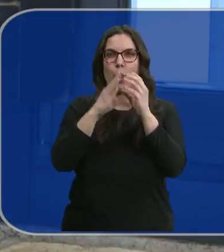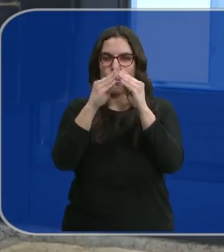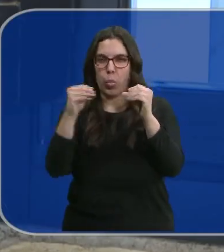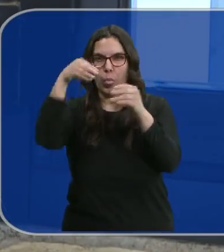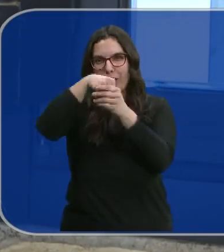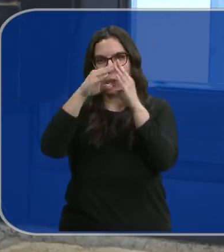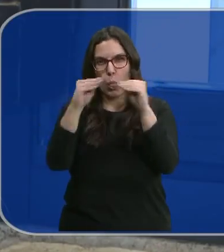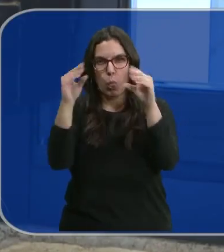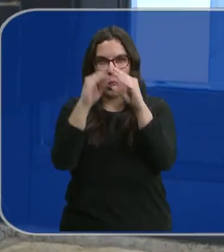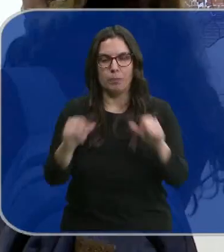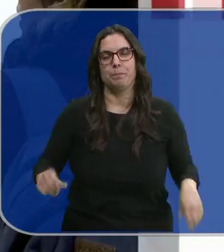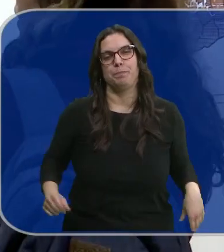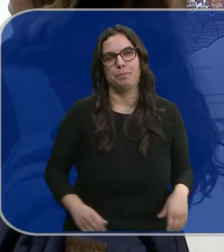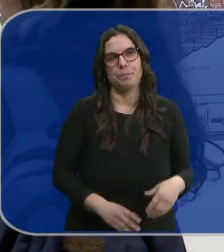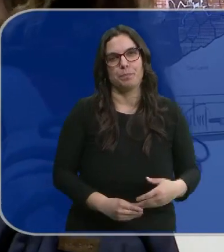hechas.